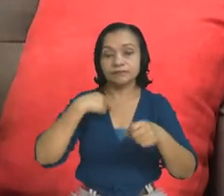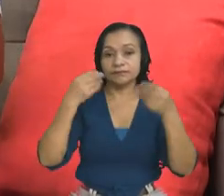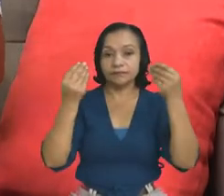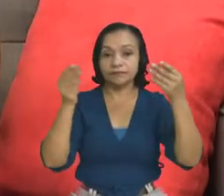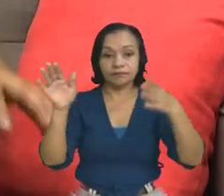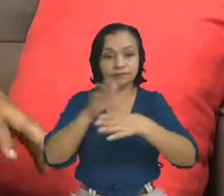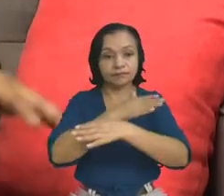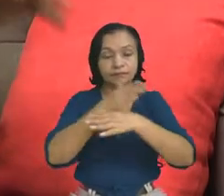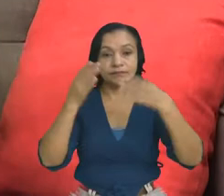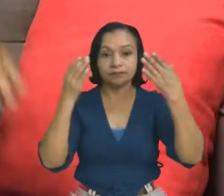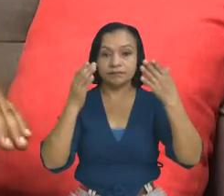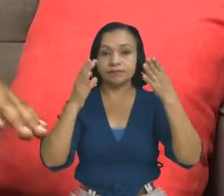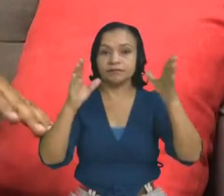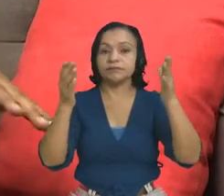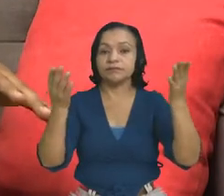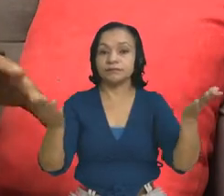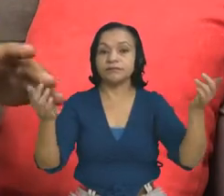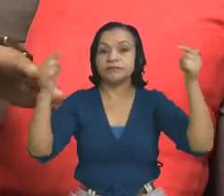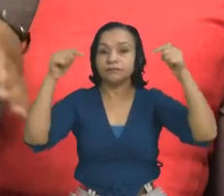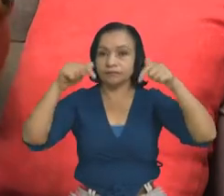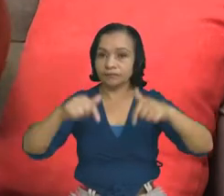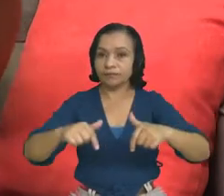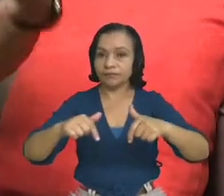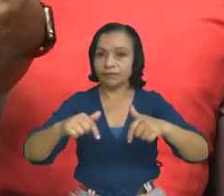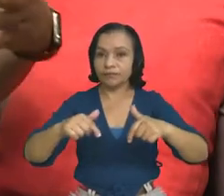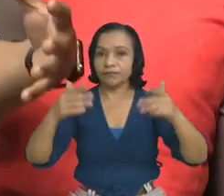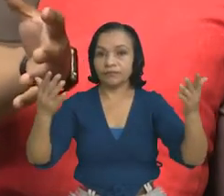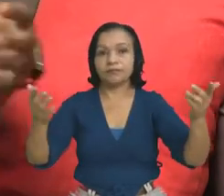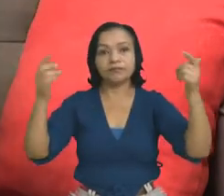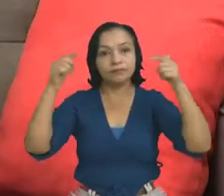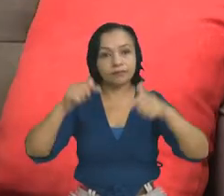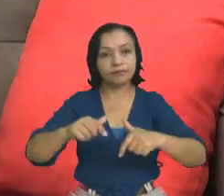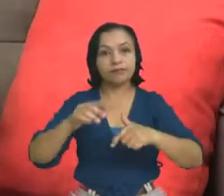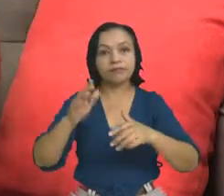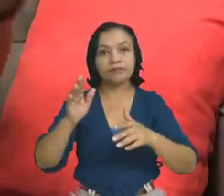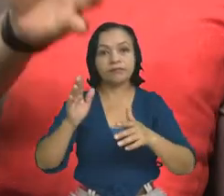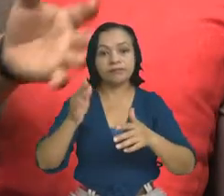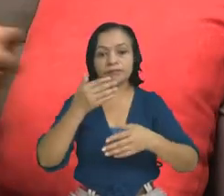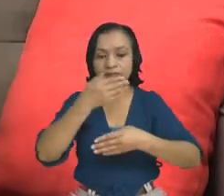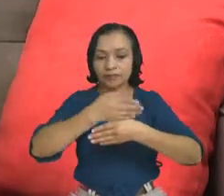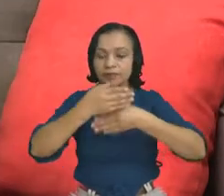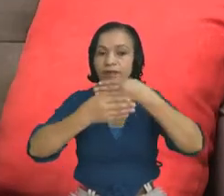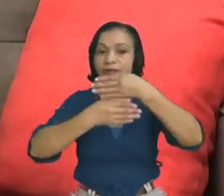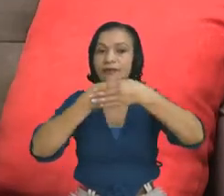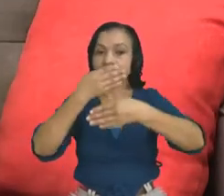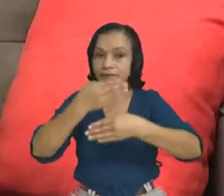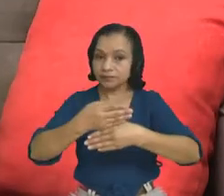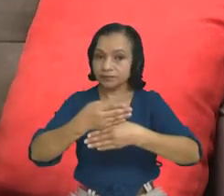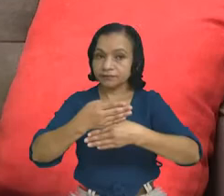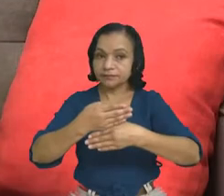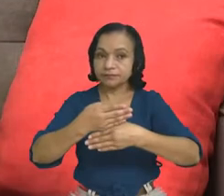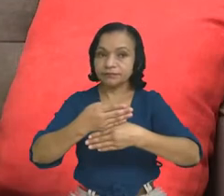capacidades instaladas ahora mismo. Pero ahora vamos a contar con una infraestructura bastante...